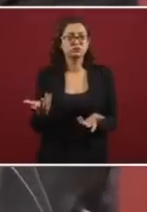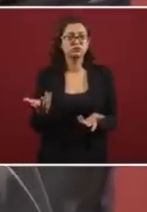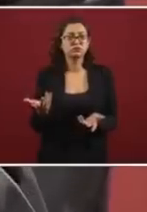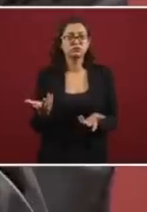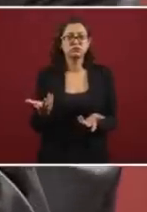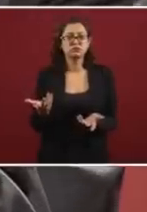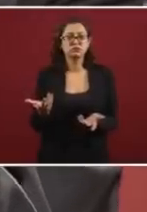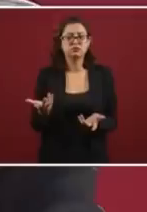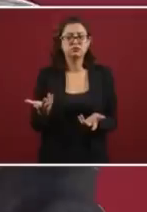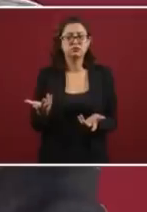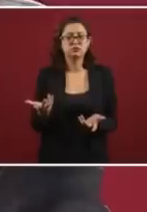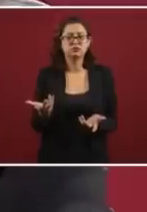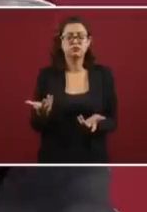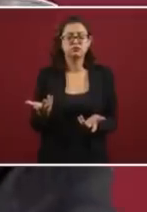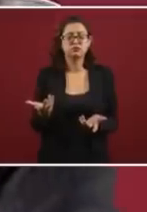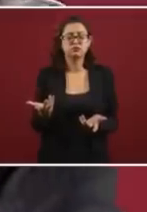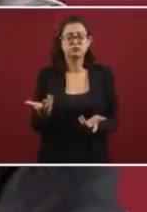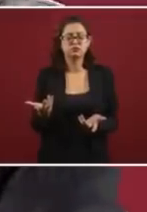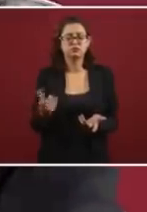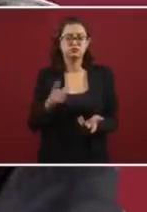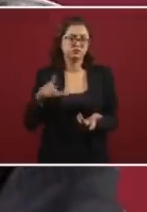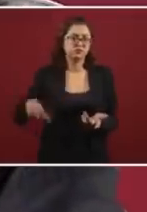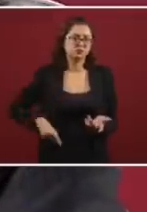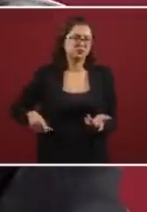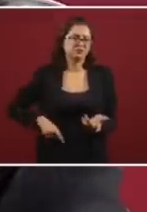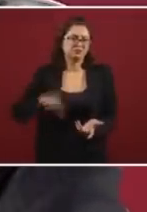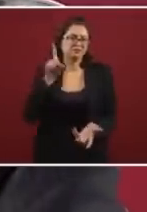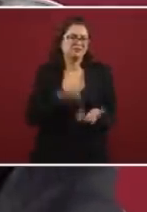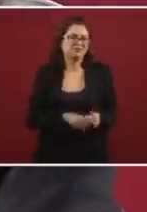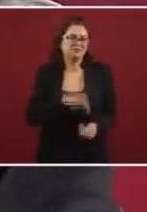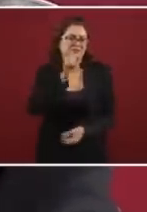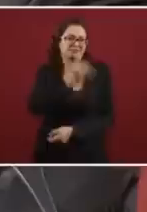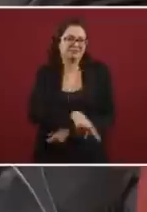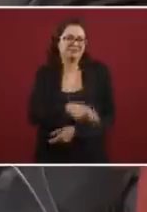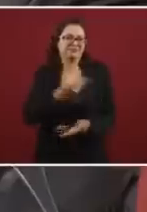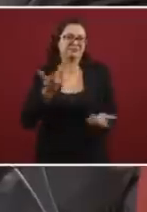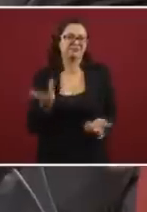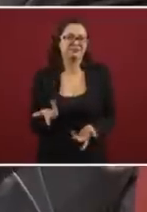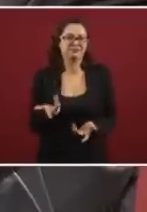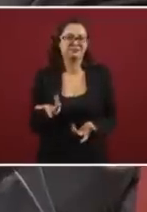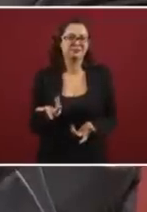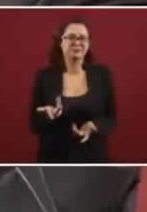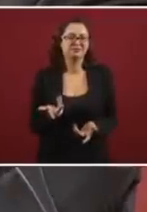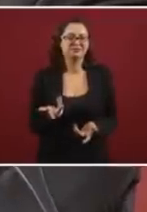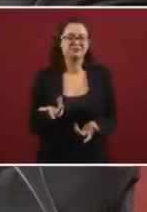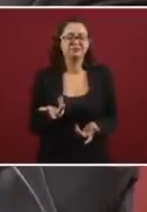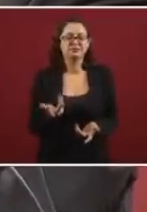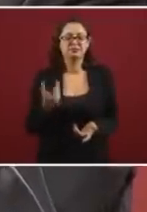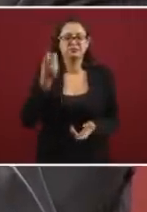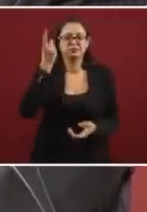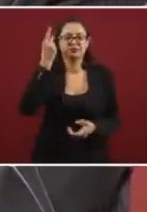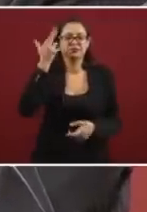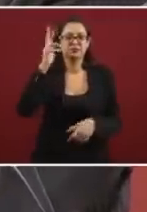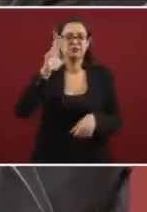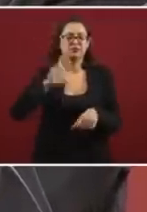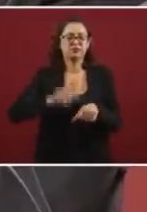pues vienen del gobierno el director